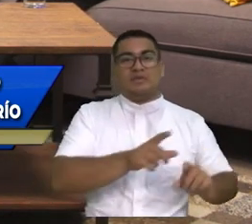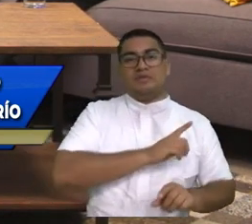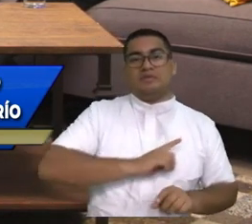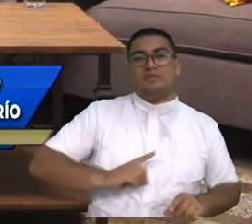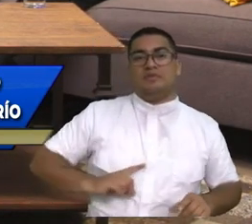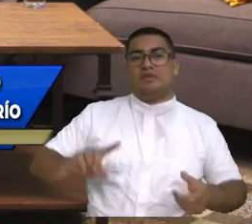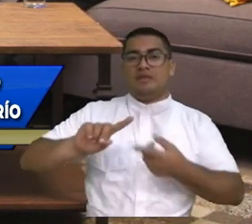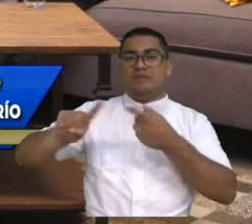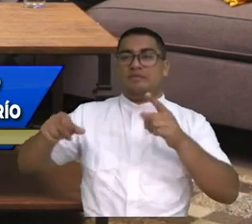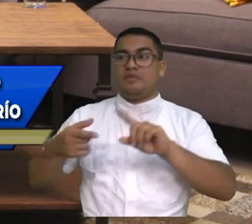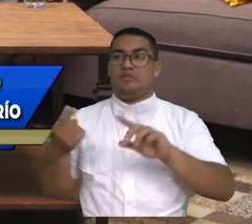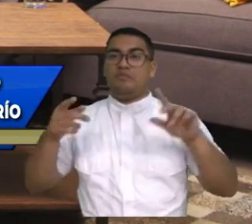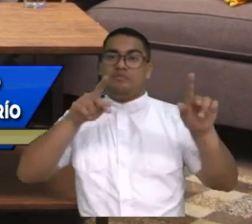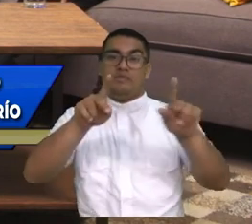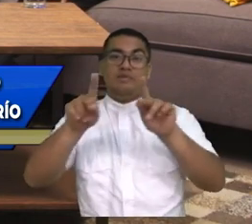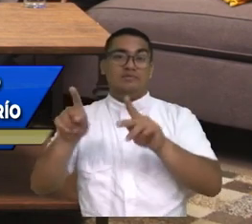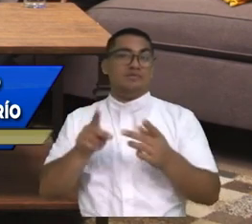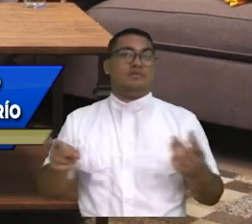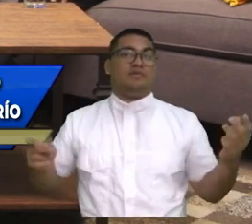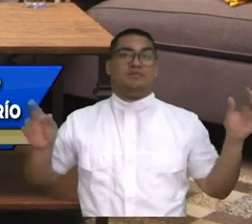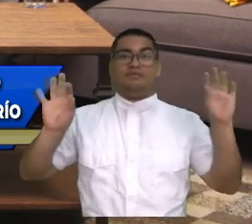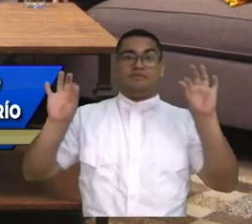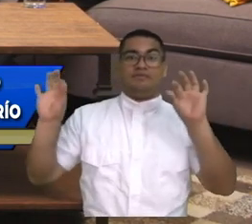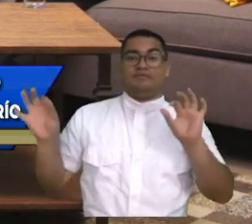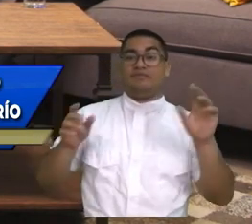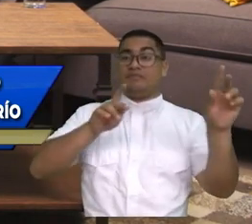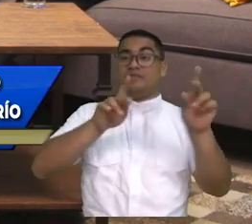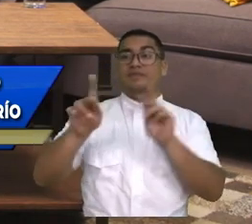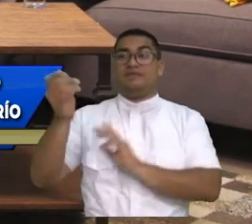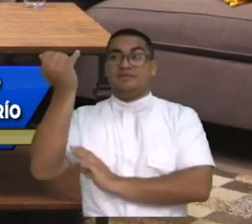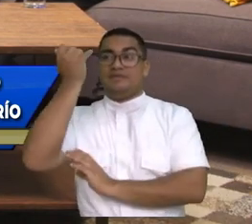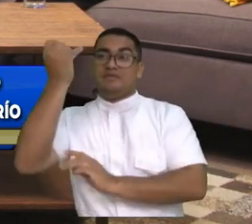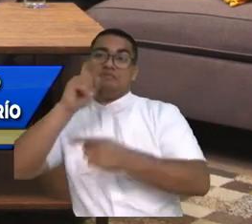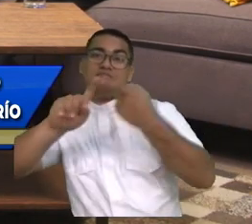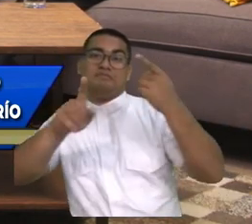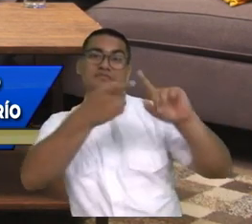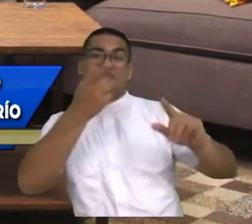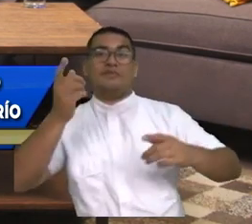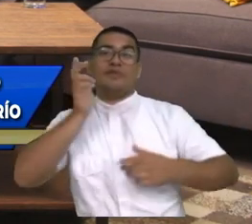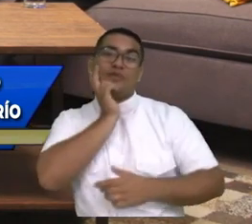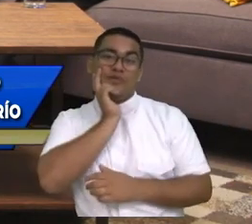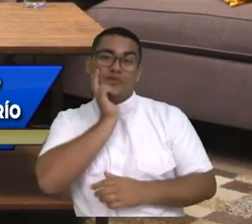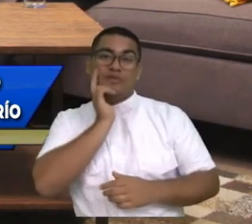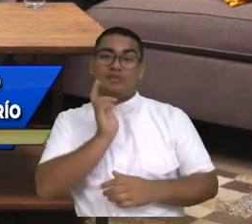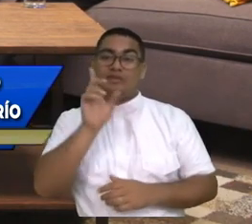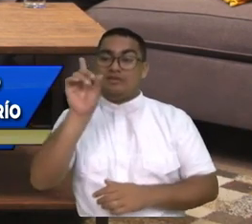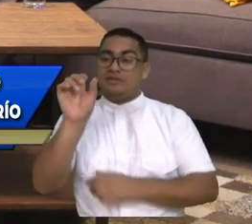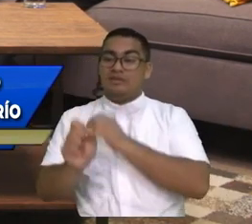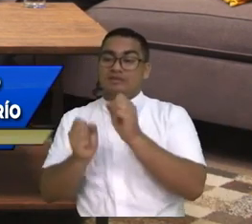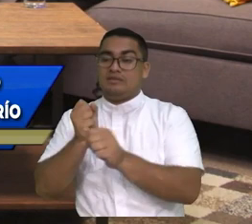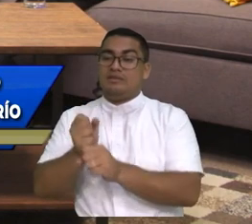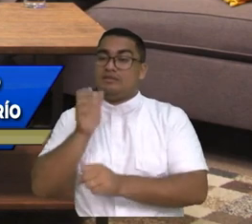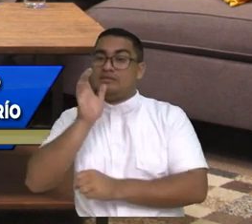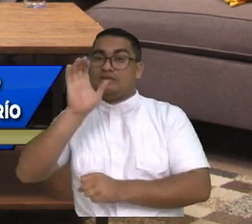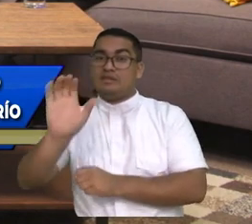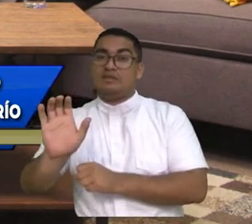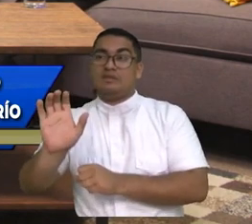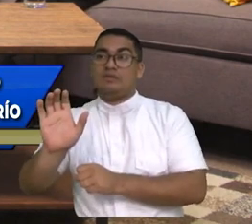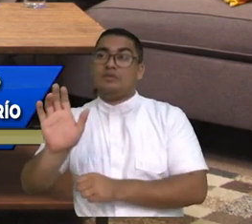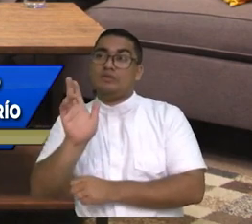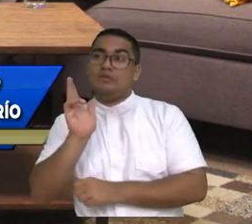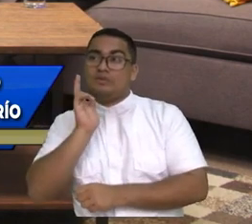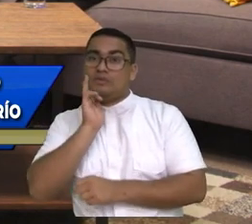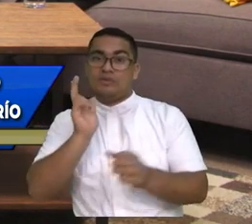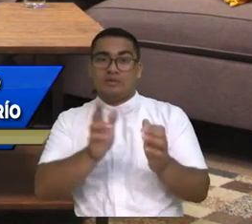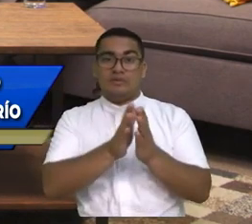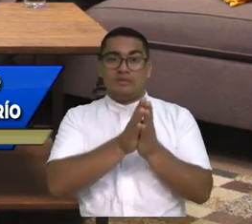gente de renombre, con intelectuales, desde niño. A los 10 años, Rubén Darío, siendo autodidacta, lee la